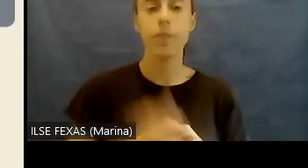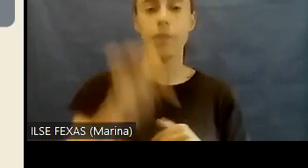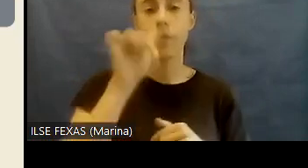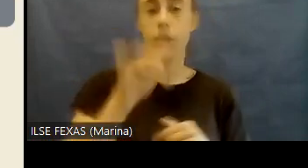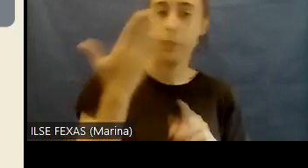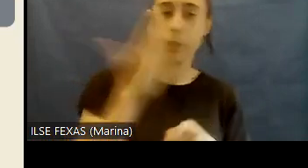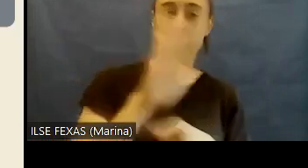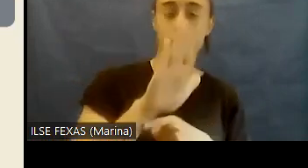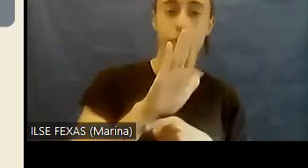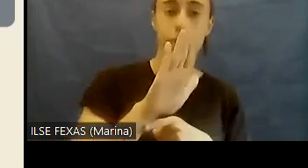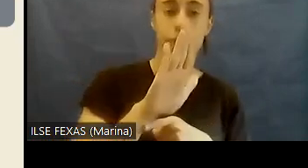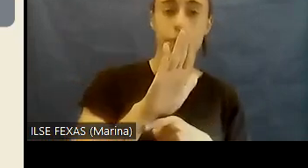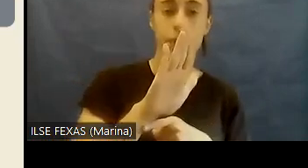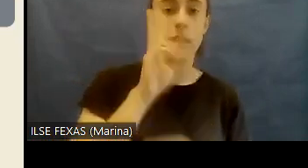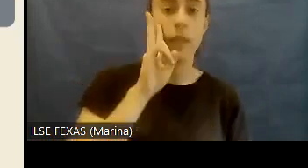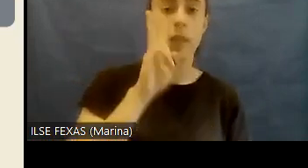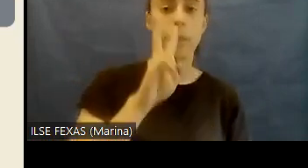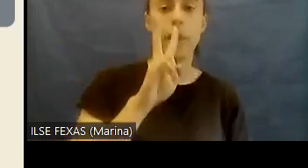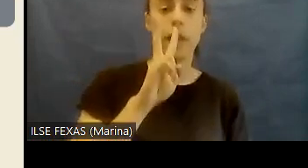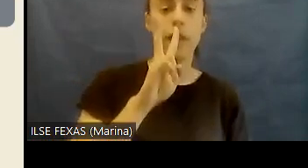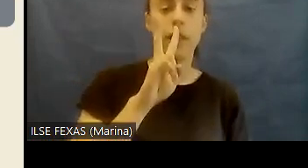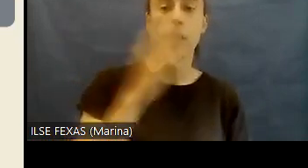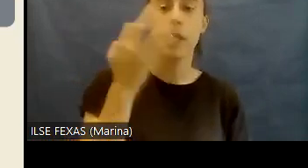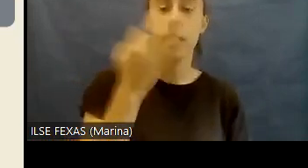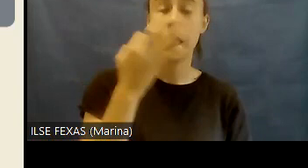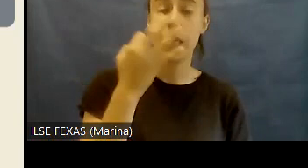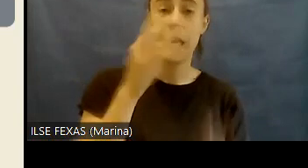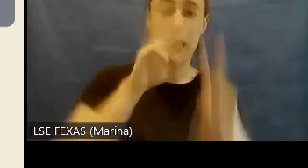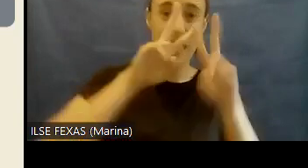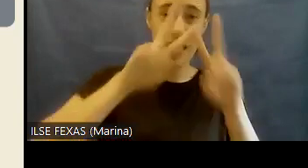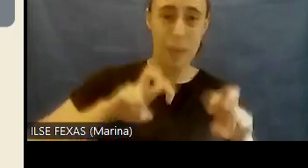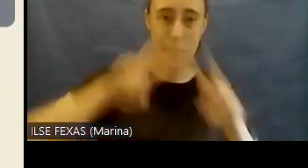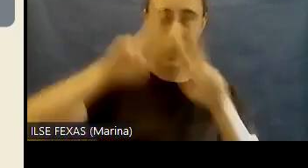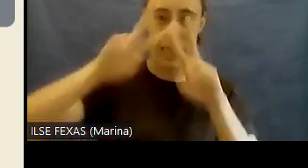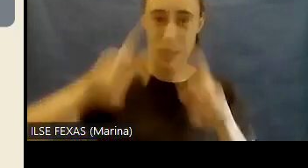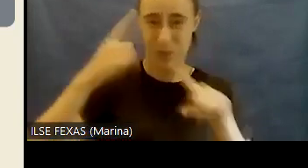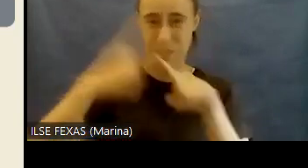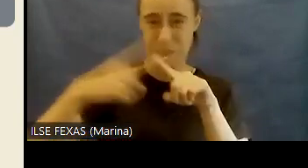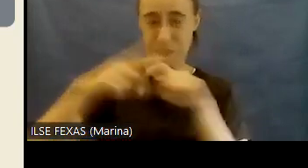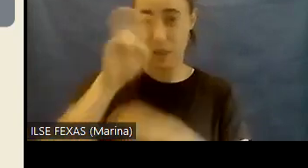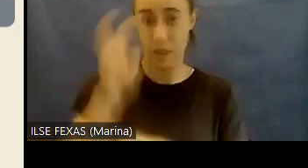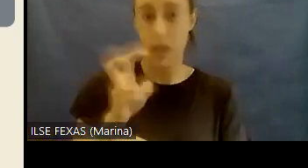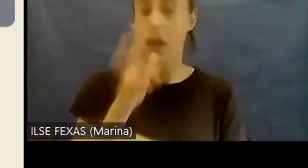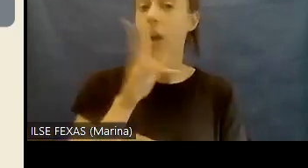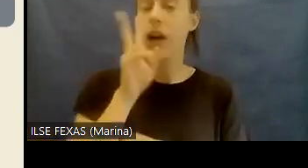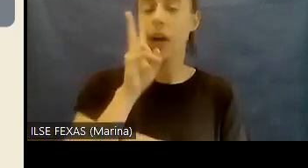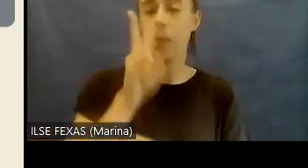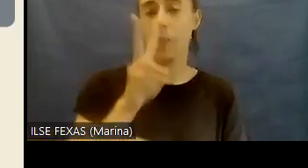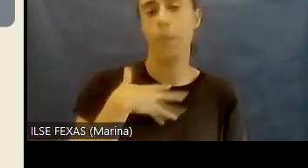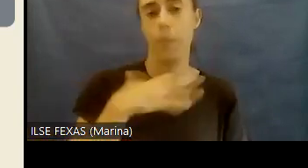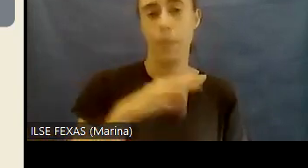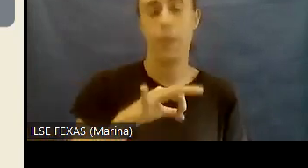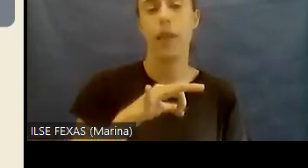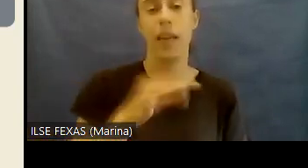hoy, veréis que se basa en una serie de estudios. Es esta que tenéis aquí en pantalla. En realidad esto es una